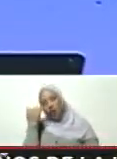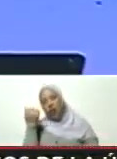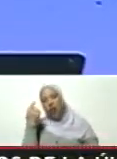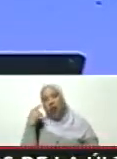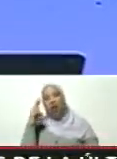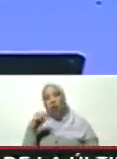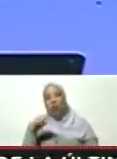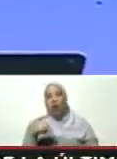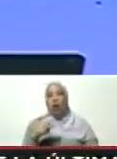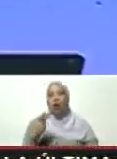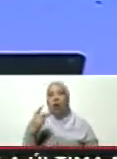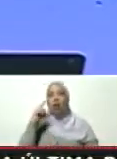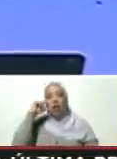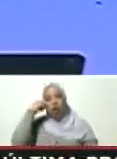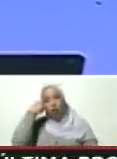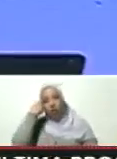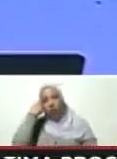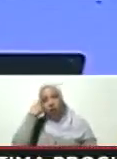de recordación,